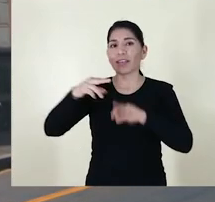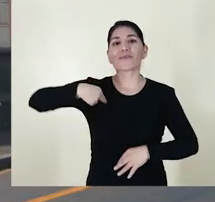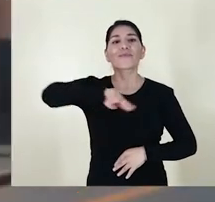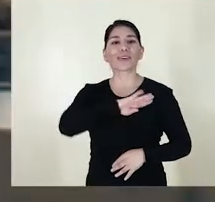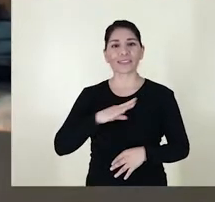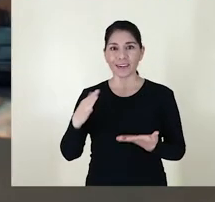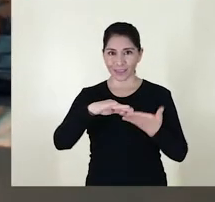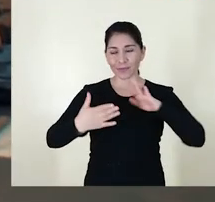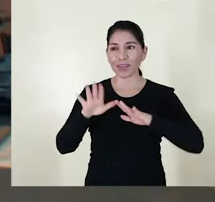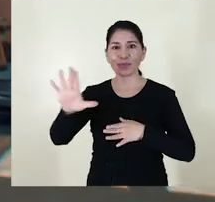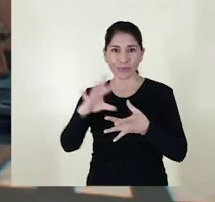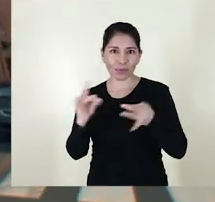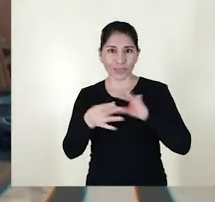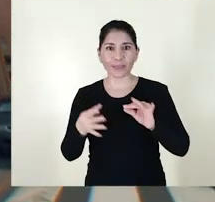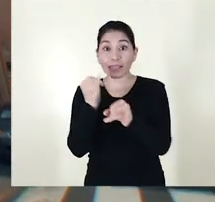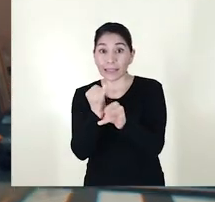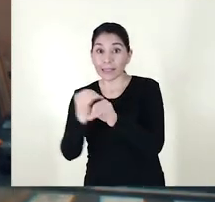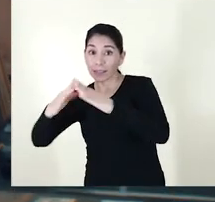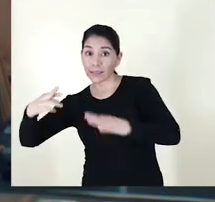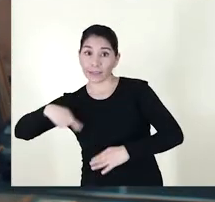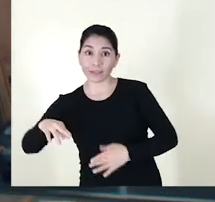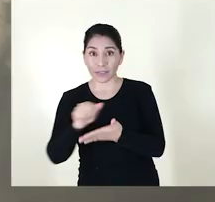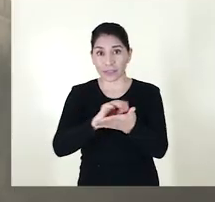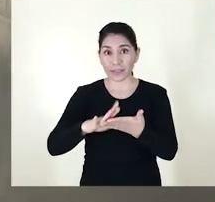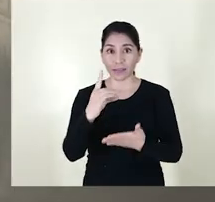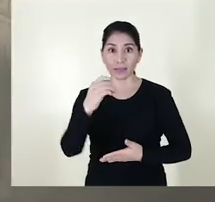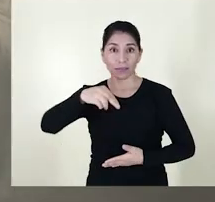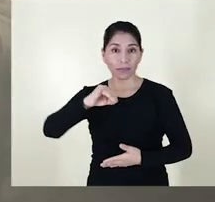por descubrir y un patrimonio de nuestra ciudad.